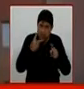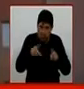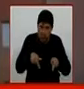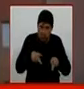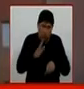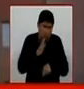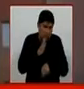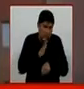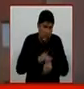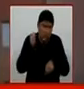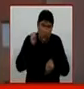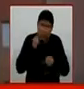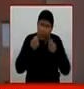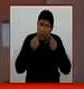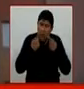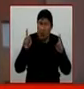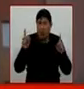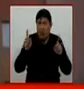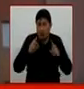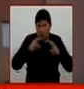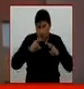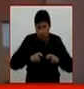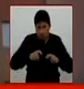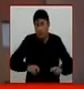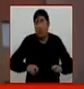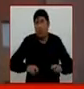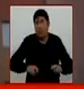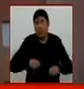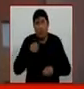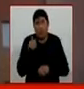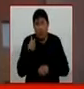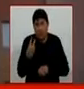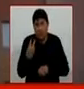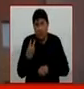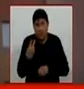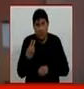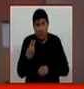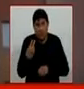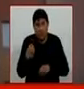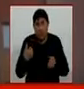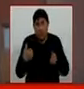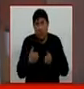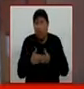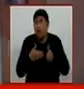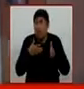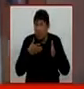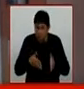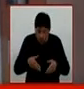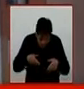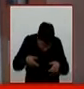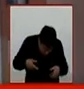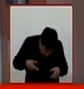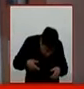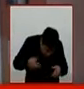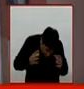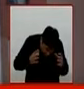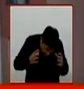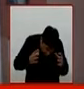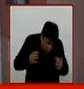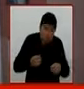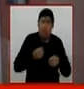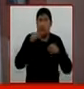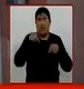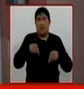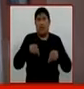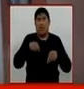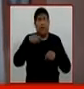sido citadas a declarar en el marco de esta investigación como testigos. Dos de ellos que son vecinos, personas que estuvieron allí y que